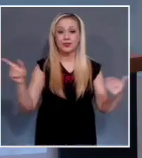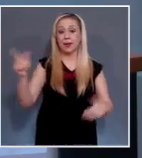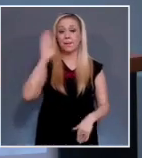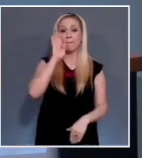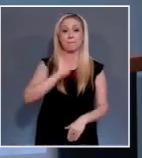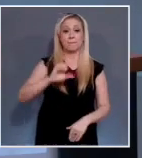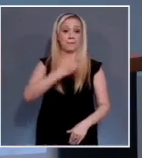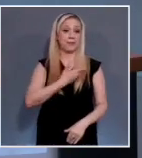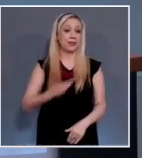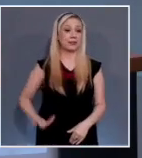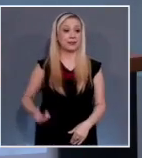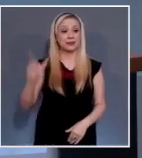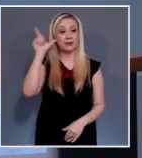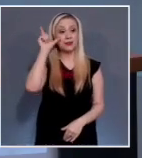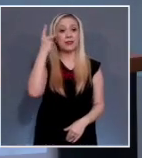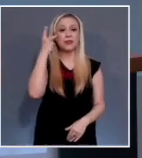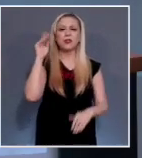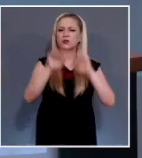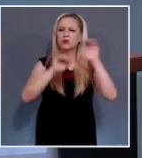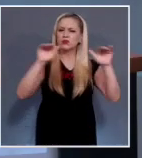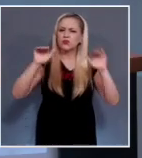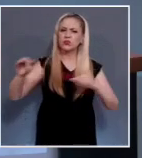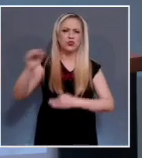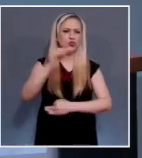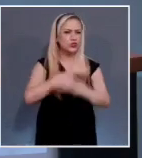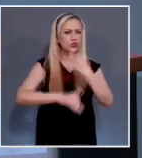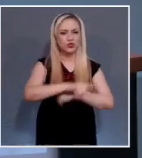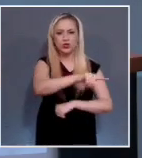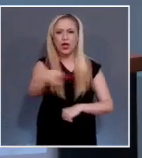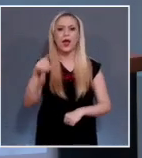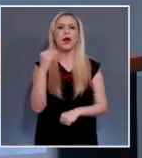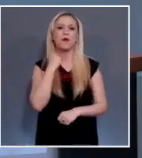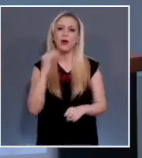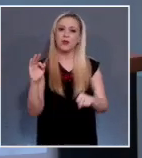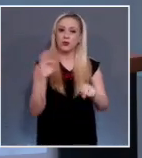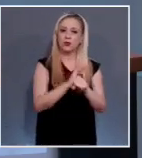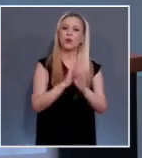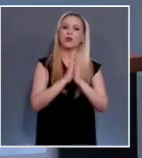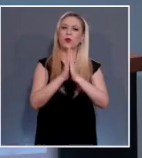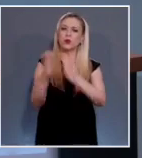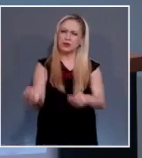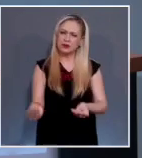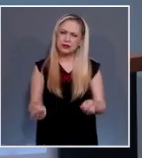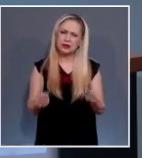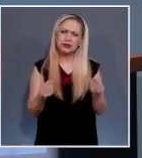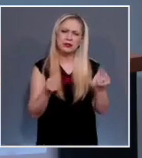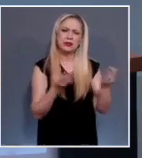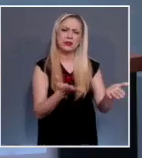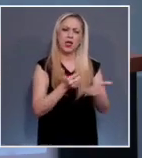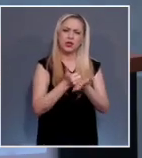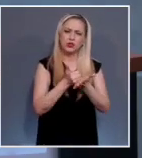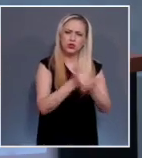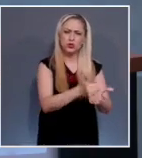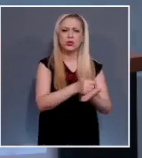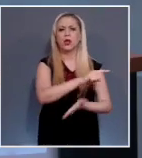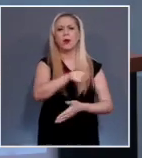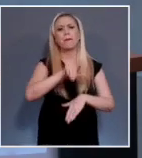a las personas defensoras públicas a garantizar el derecho de acceso a la justicia de quienes se encuentran en condiciones de